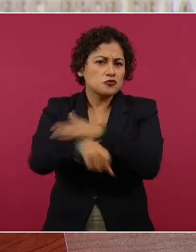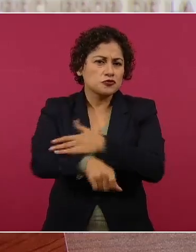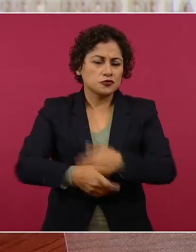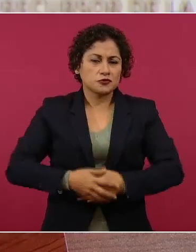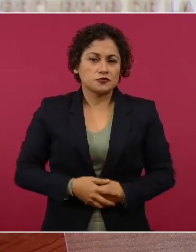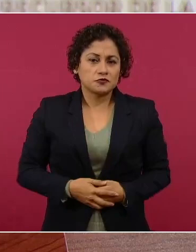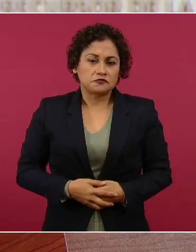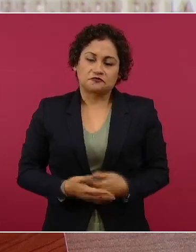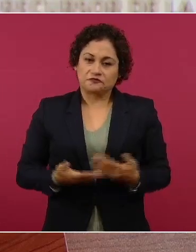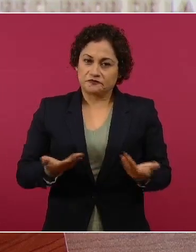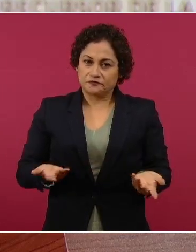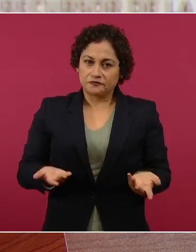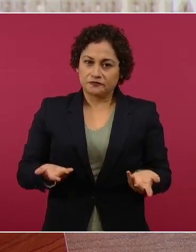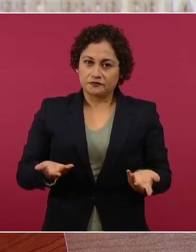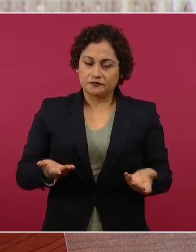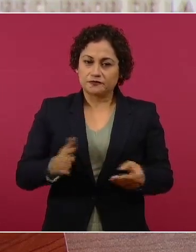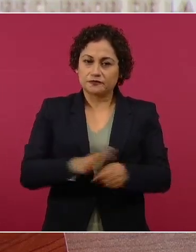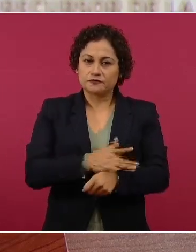porque